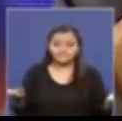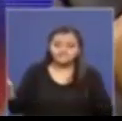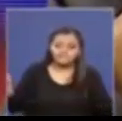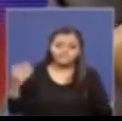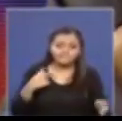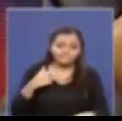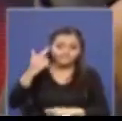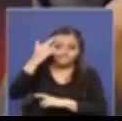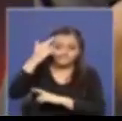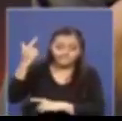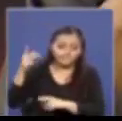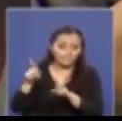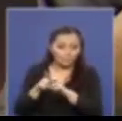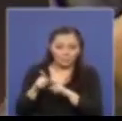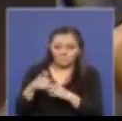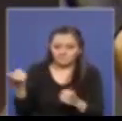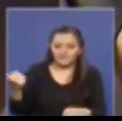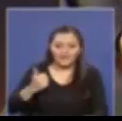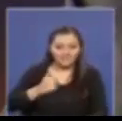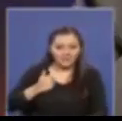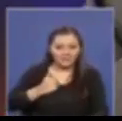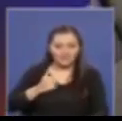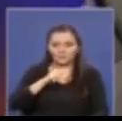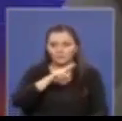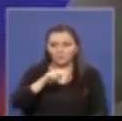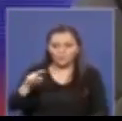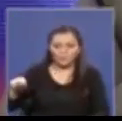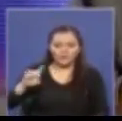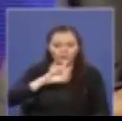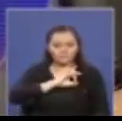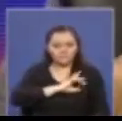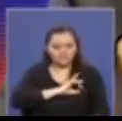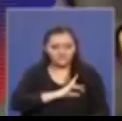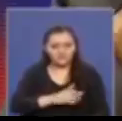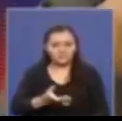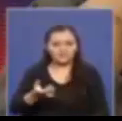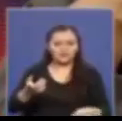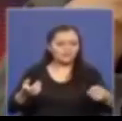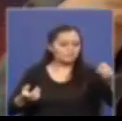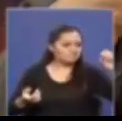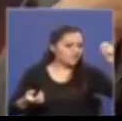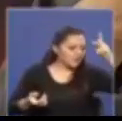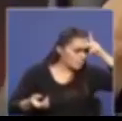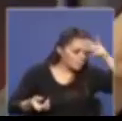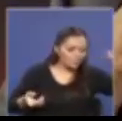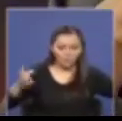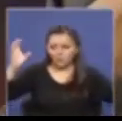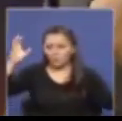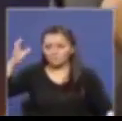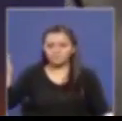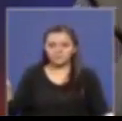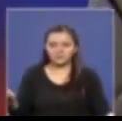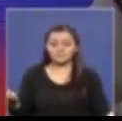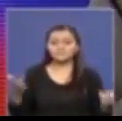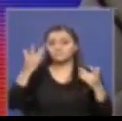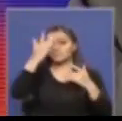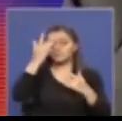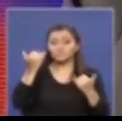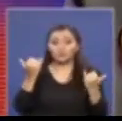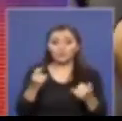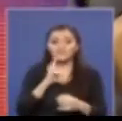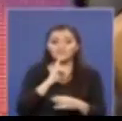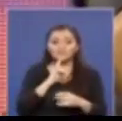Como Perú, como Chile, como Canadá, como Noruega, etc. Y a nosotros se nos apreció, porque Estados Unidos en cambio está recuperándose de su